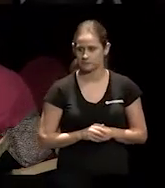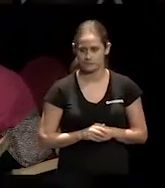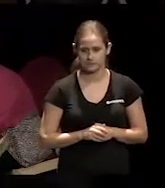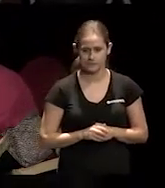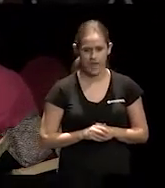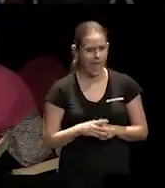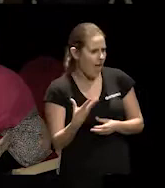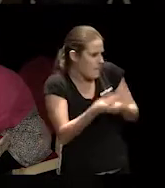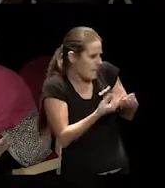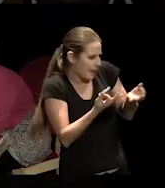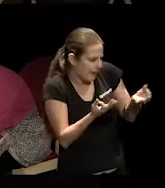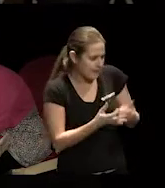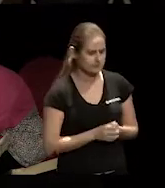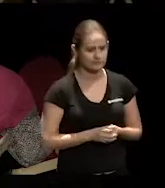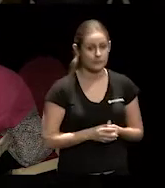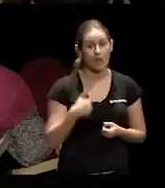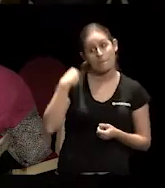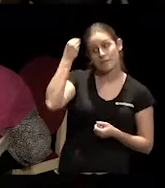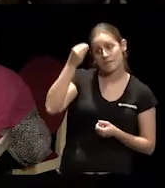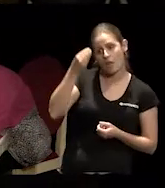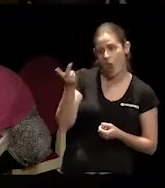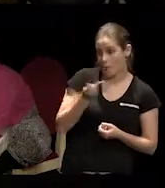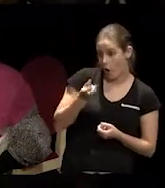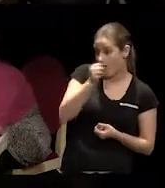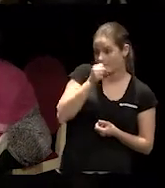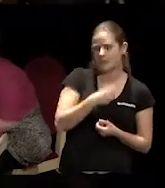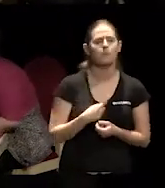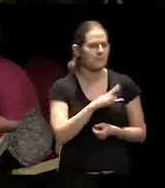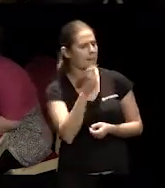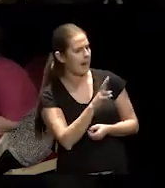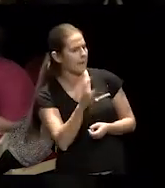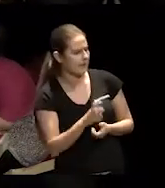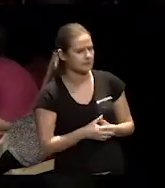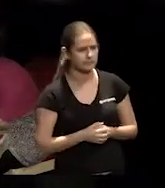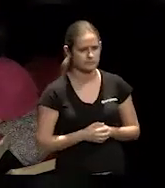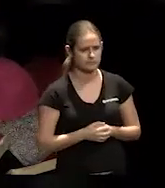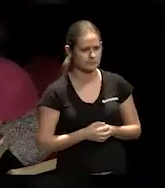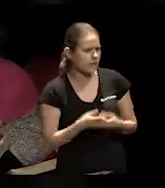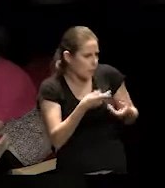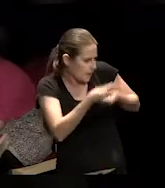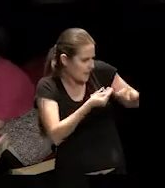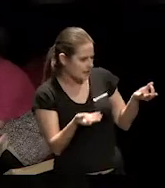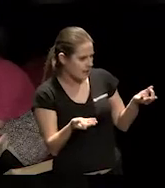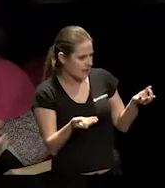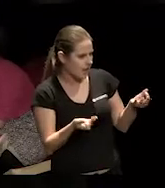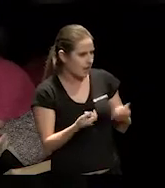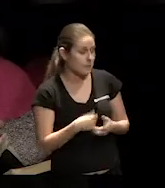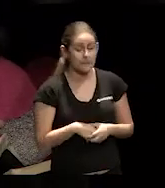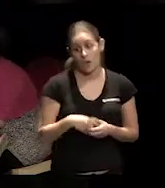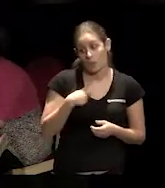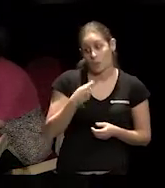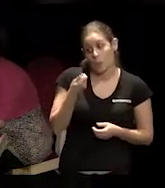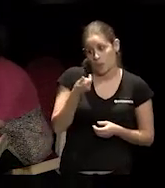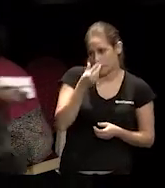Bueno, ¿y qué vamos a hacer? Pues he pensado que podíamos cantar. Ah, vale, muy bien. ¿Y a ti qué te pasa? No, que estoy un poco